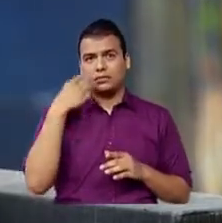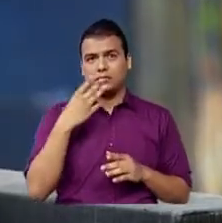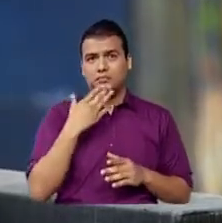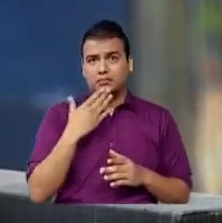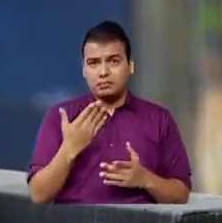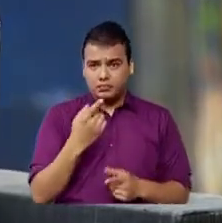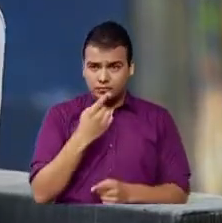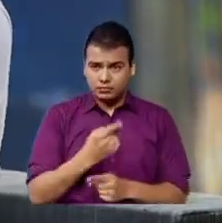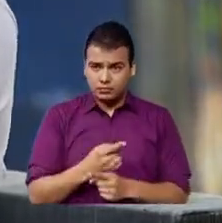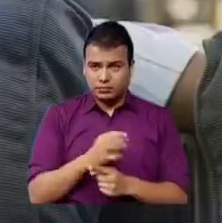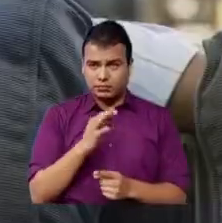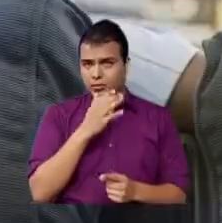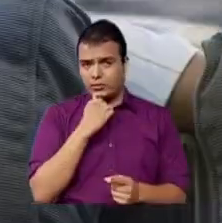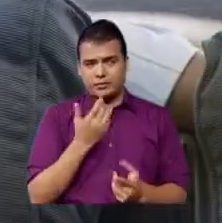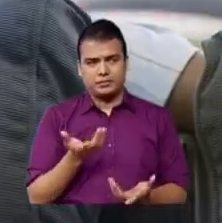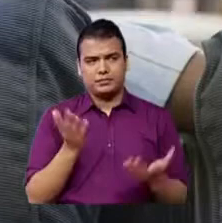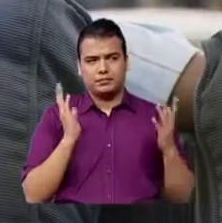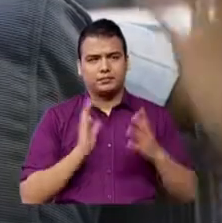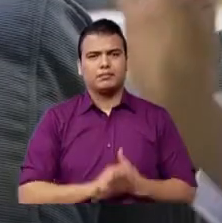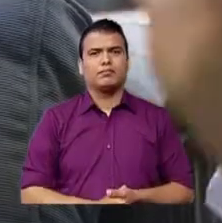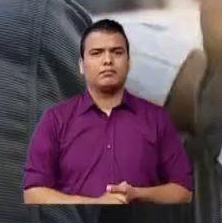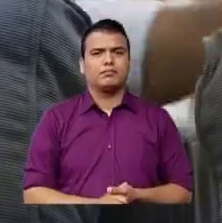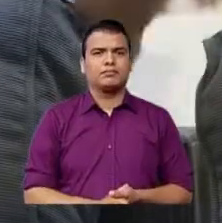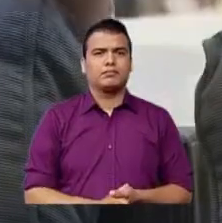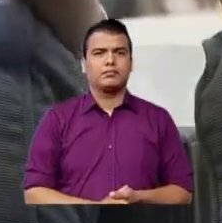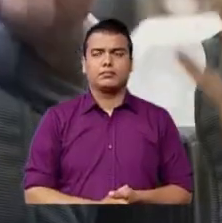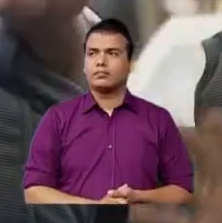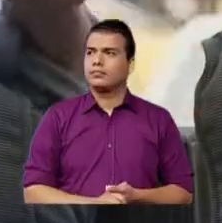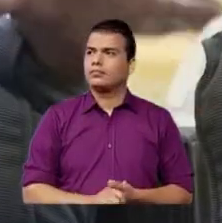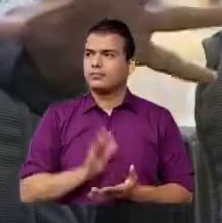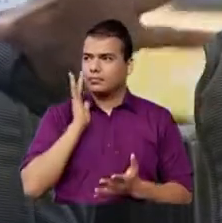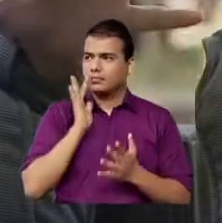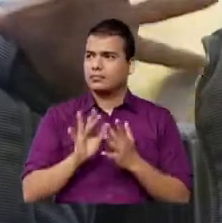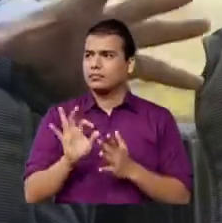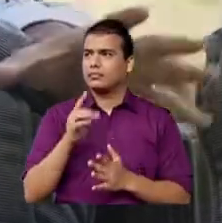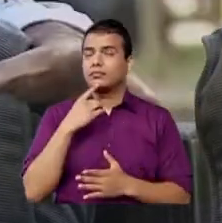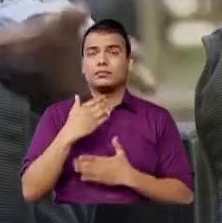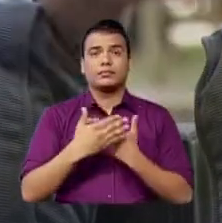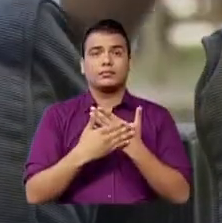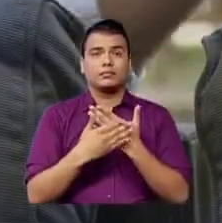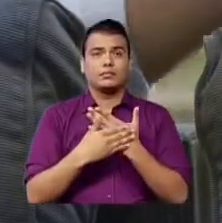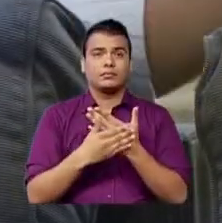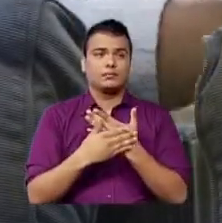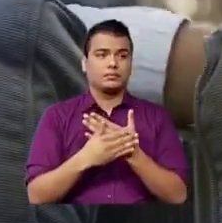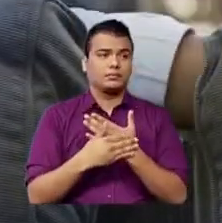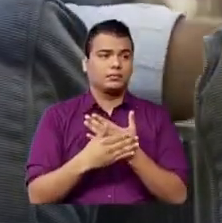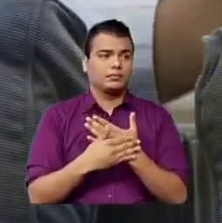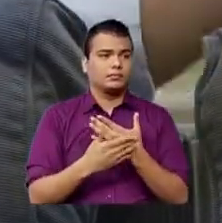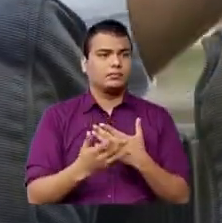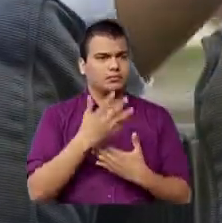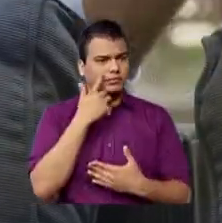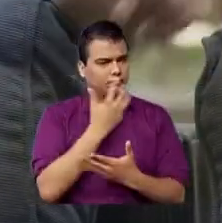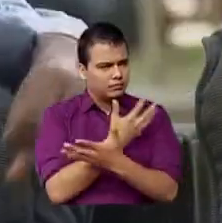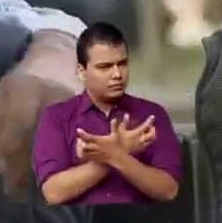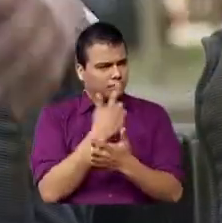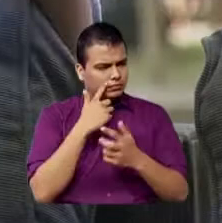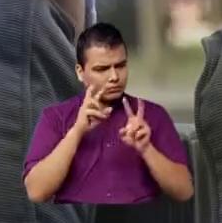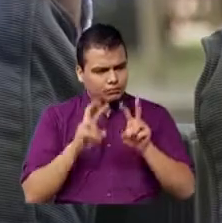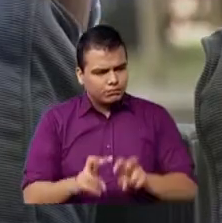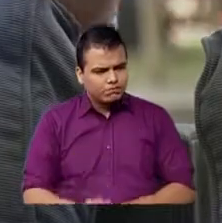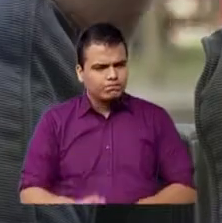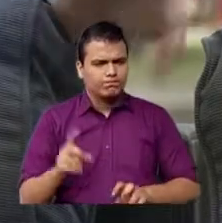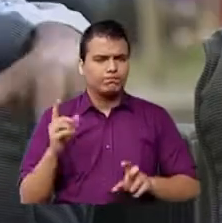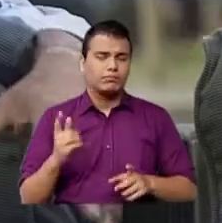funciona de manera tan eficiente. Ya tiene que ser de pronto ya un algo más especializado. Además, como dices tú, ya un tratamiento con un respaldo científico, con